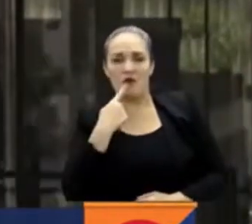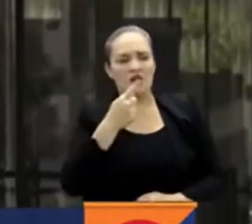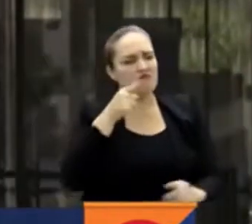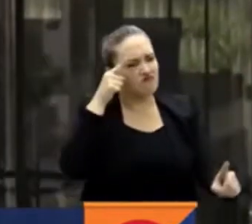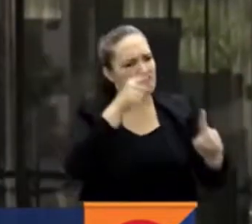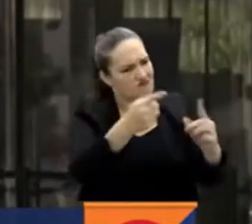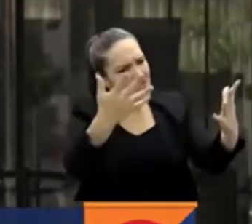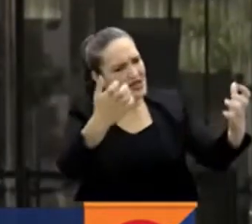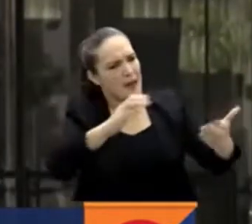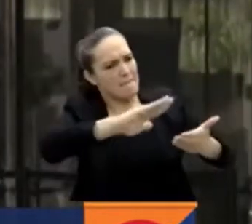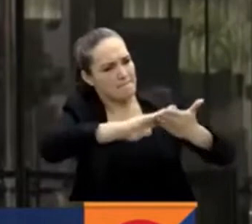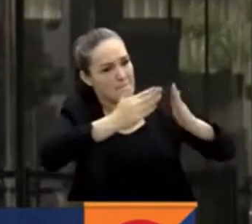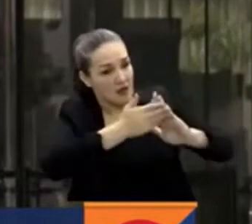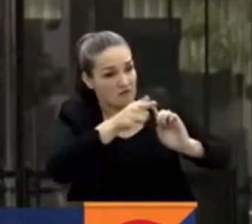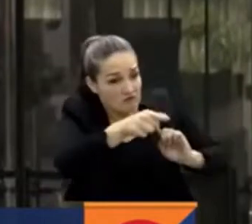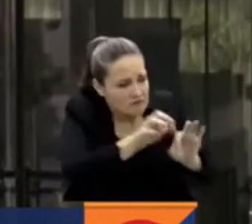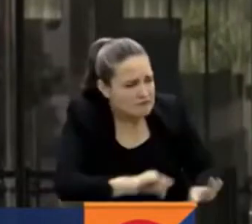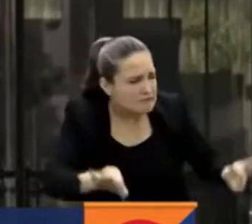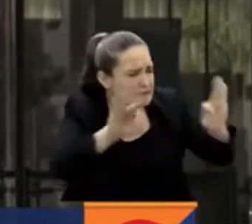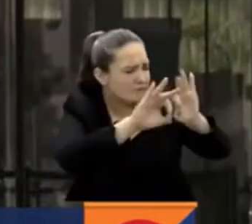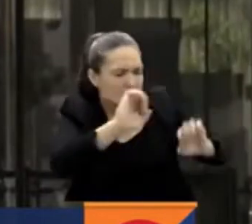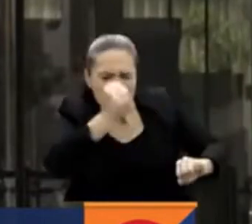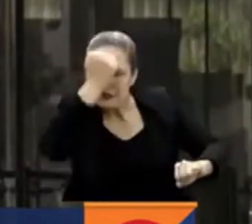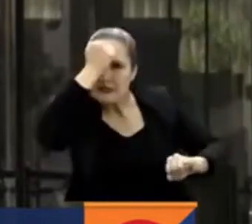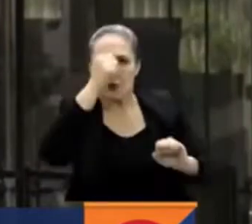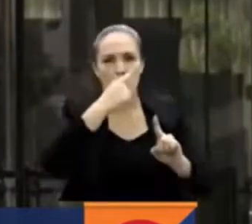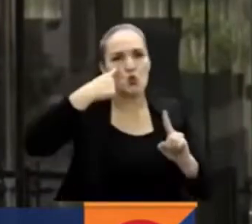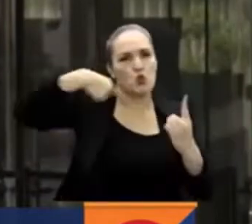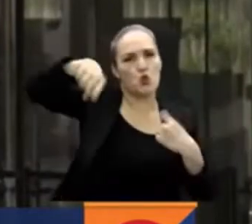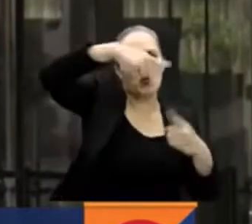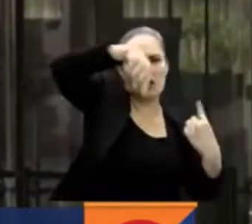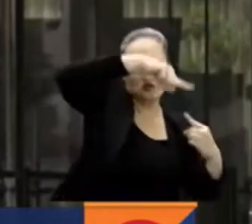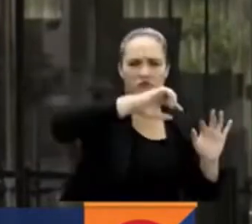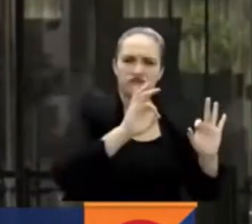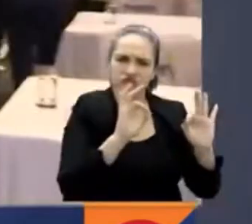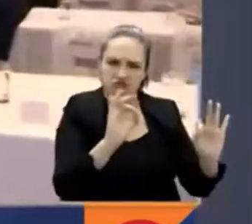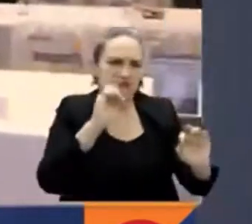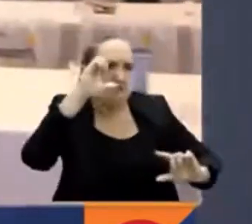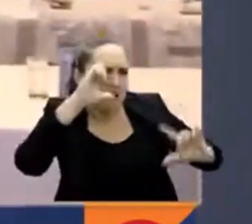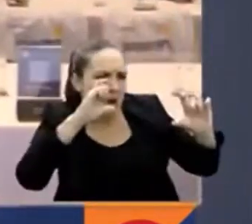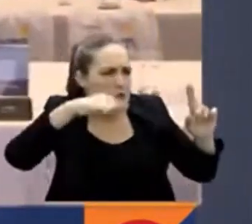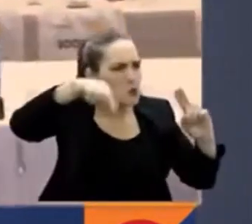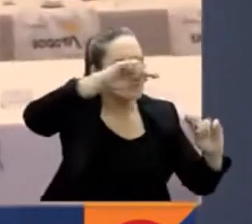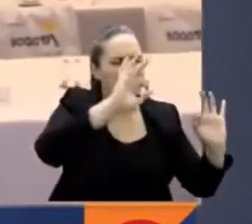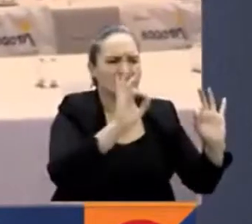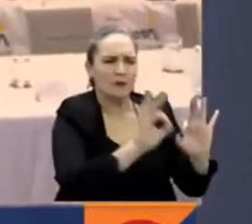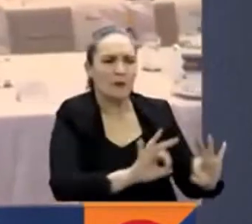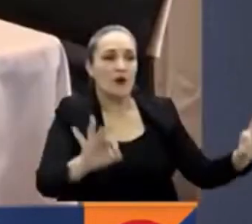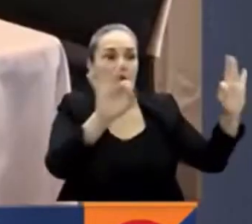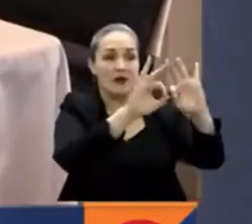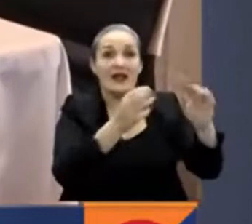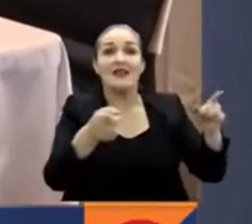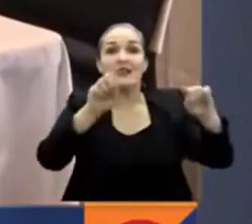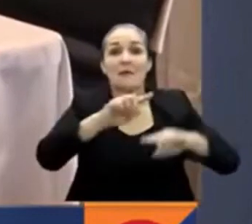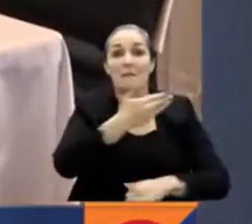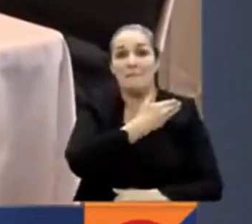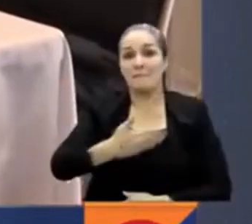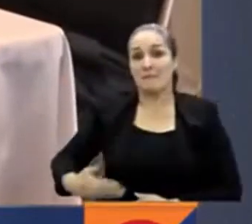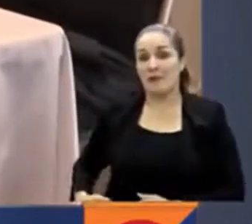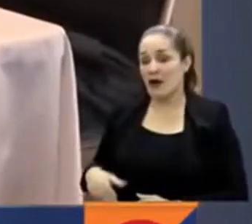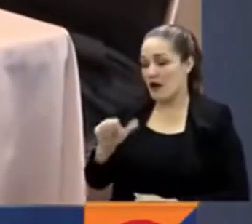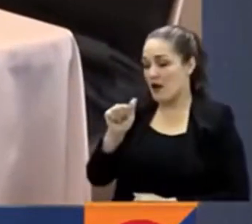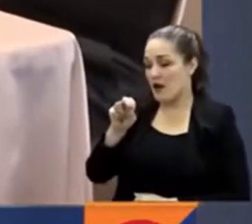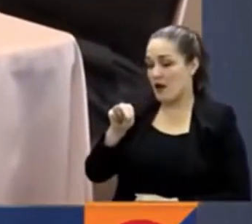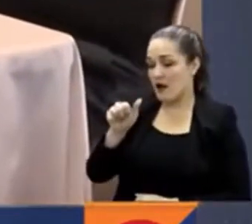Colombia, con el turismo como una de sus bases prioritarias, pero además, en medio de las intervenciones, la presidenta de ANATO le hizo una